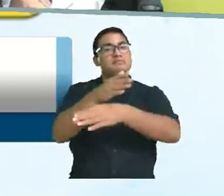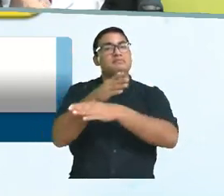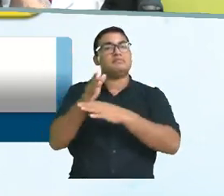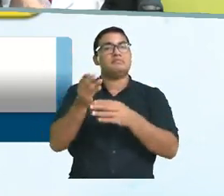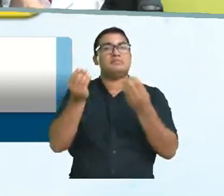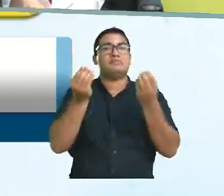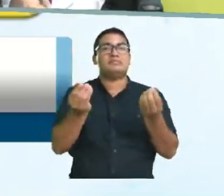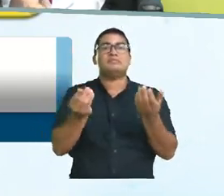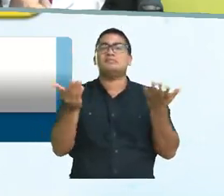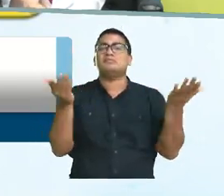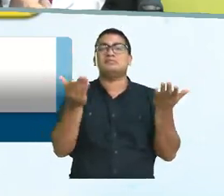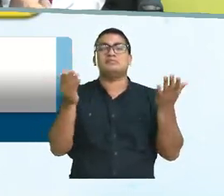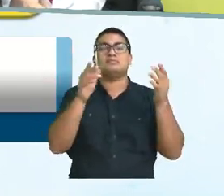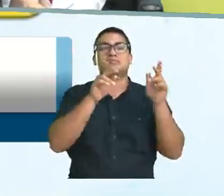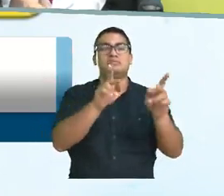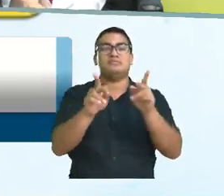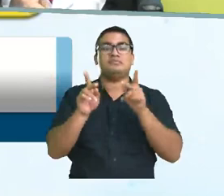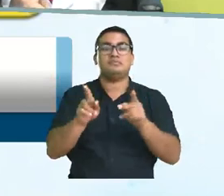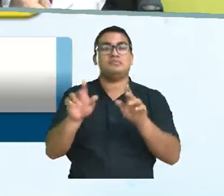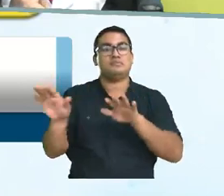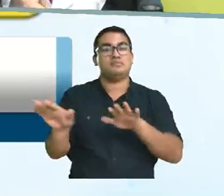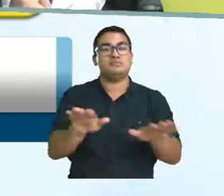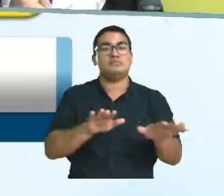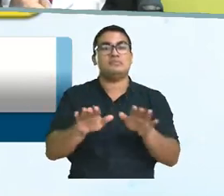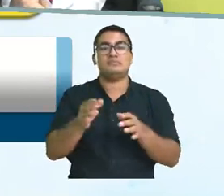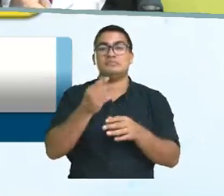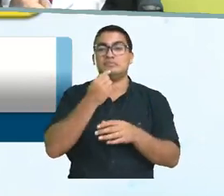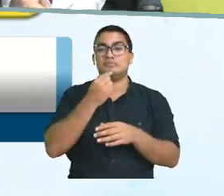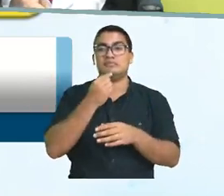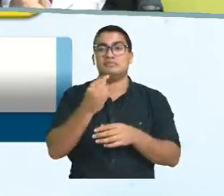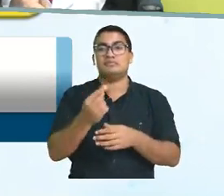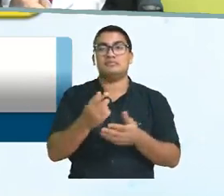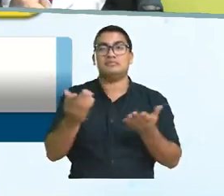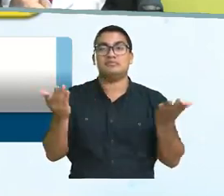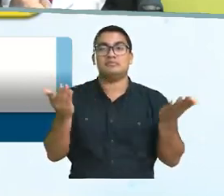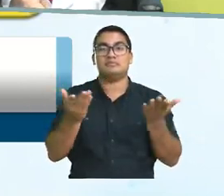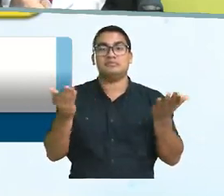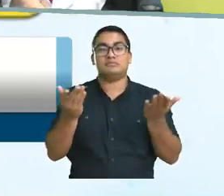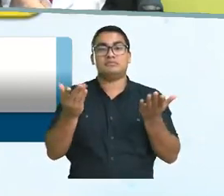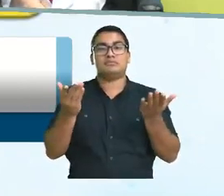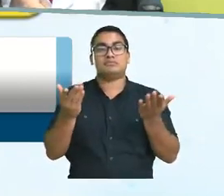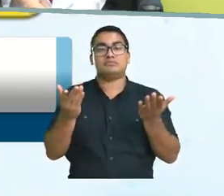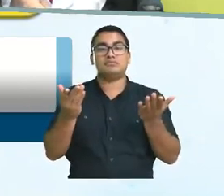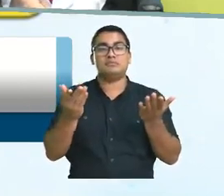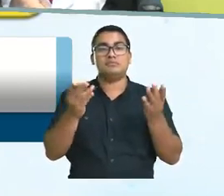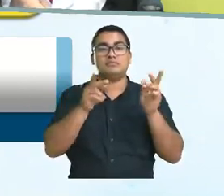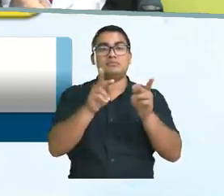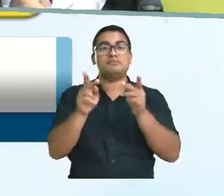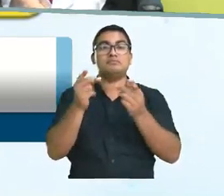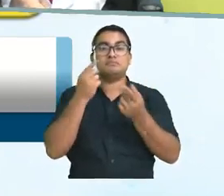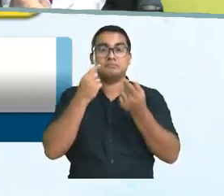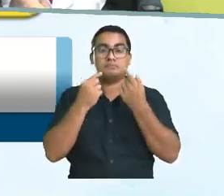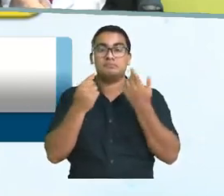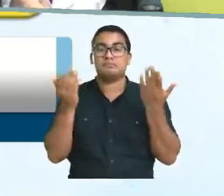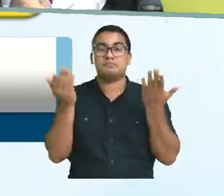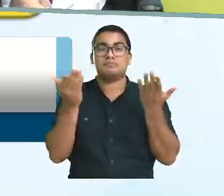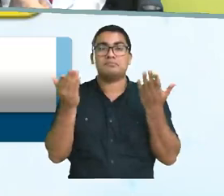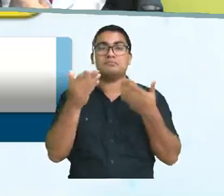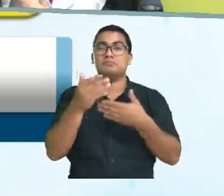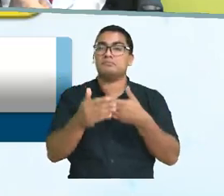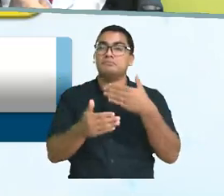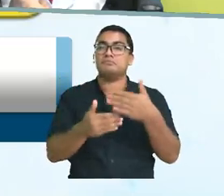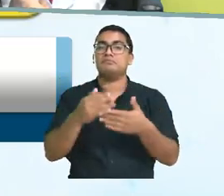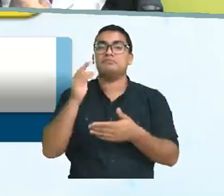se debe que la persona pues no pueda o disminuya las lágrimas? ¿Qué proceso tiene que ver? ¿Tiene que ver